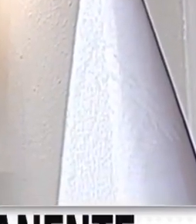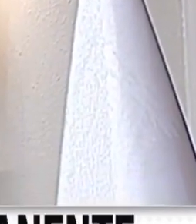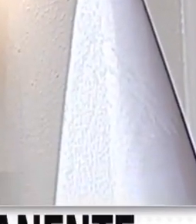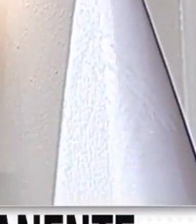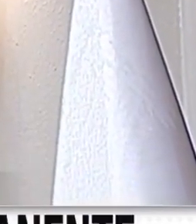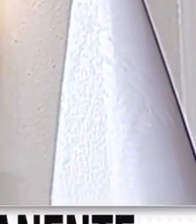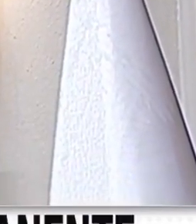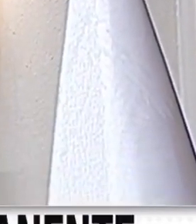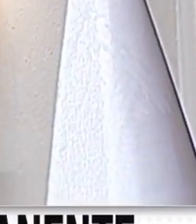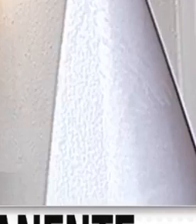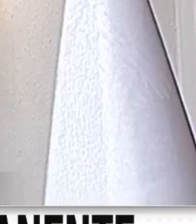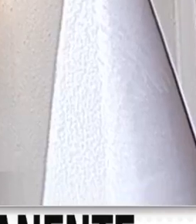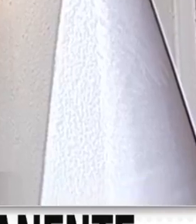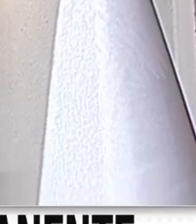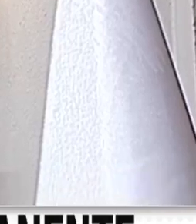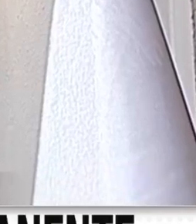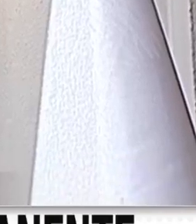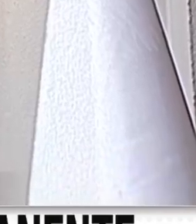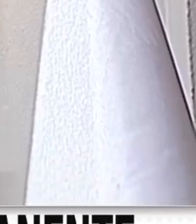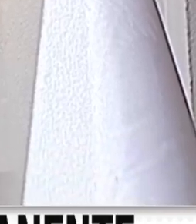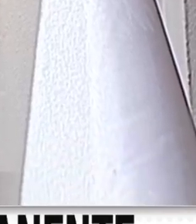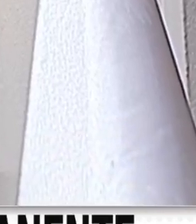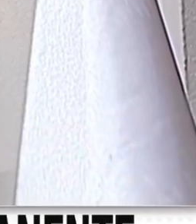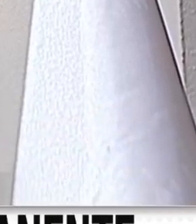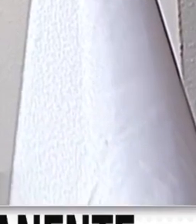Hani Kunarusa Haskartasisa.